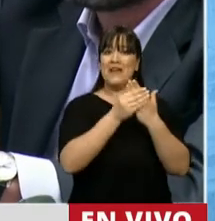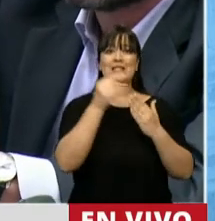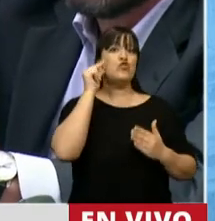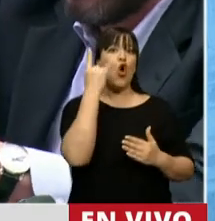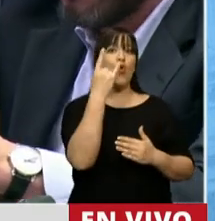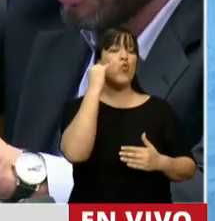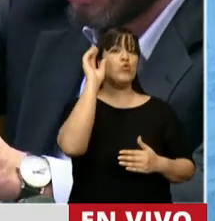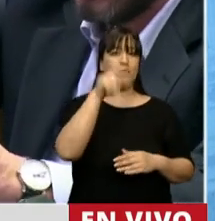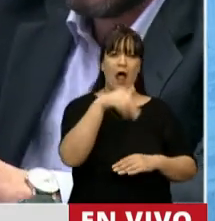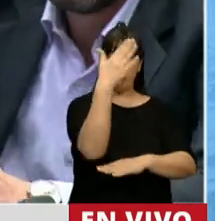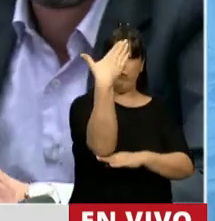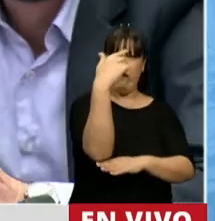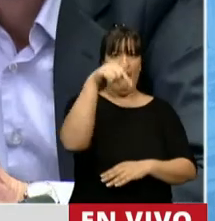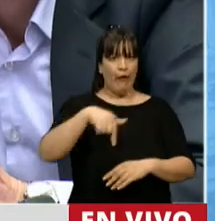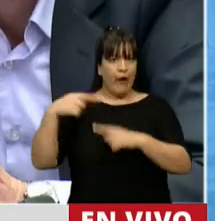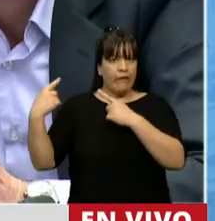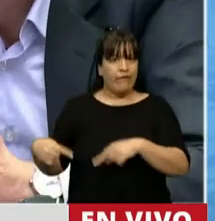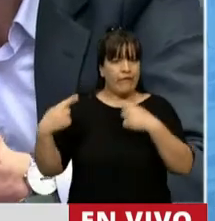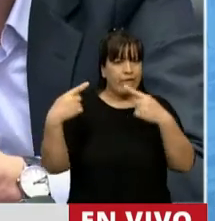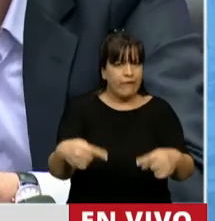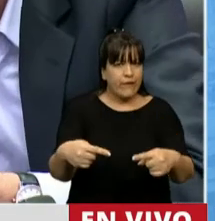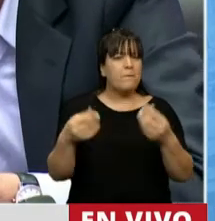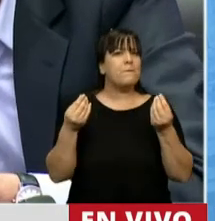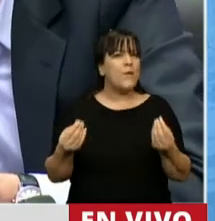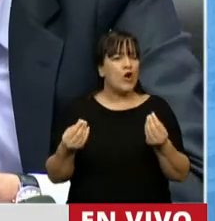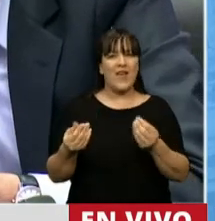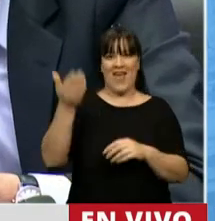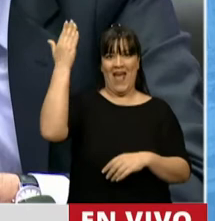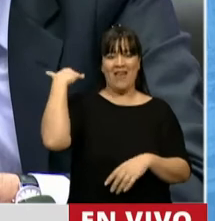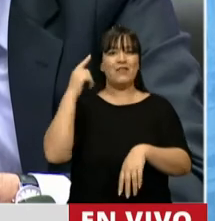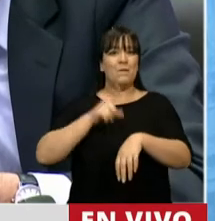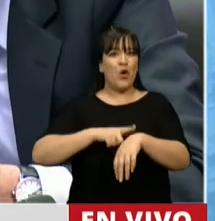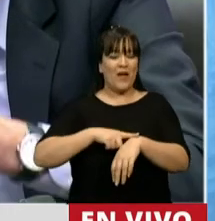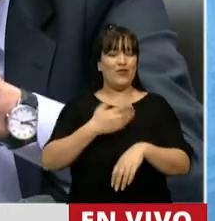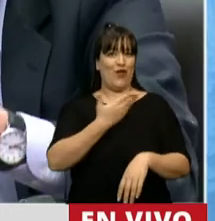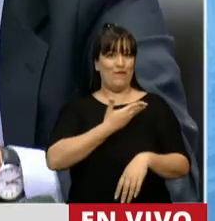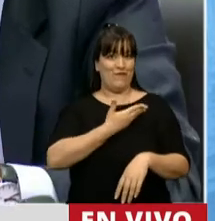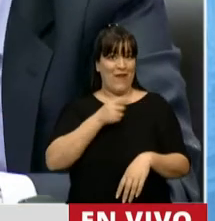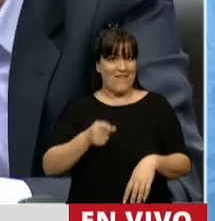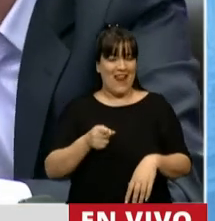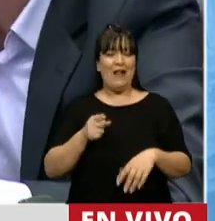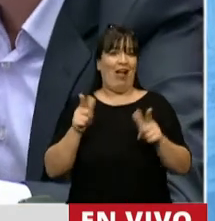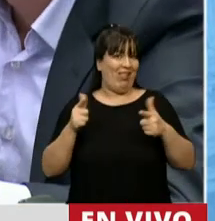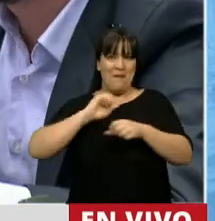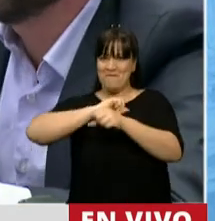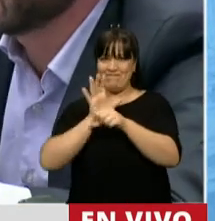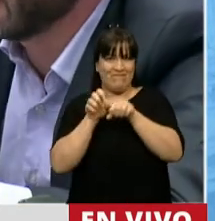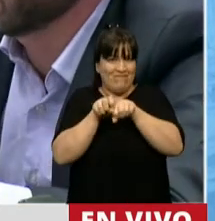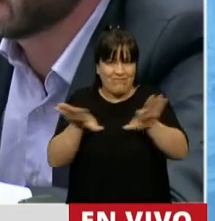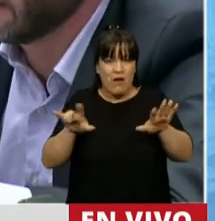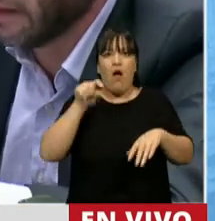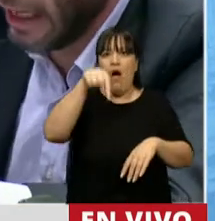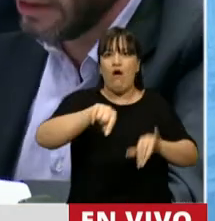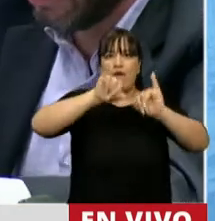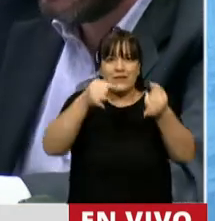que producto de la situación de la pandemia y de lo que